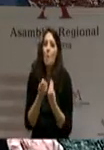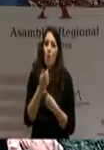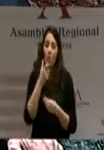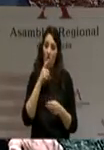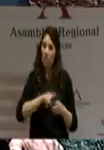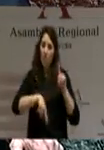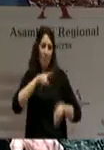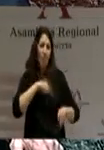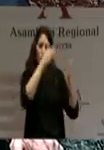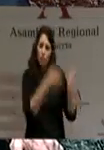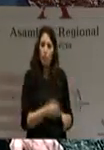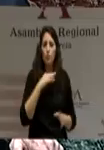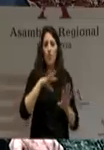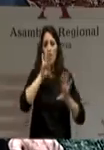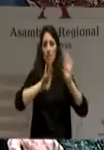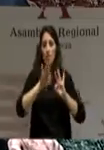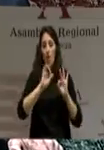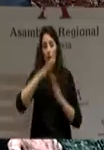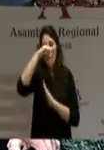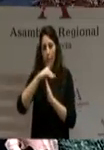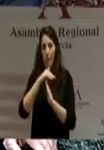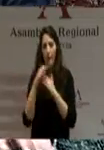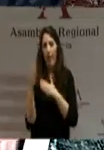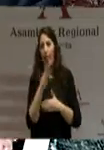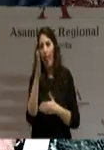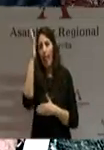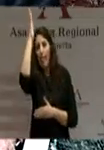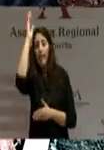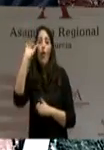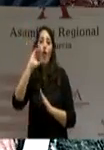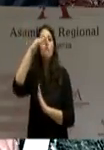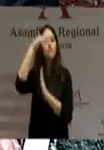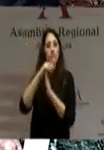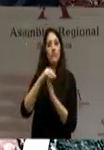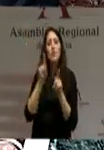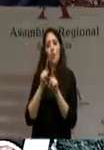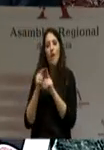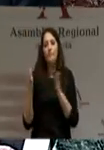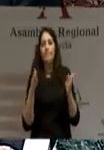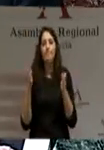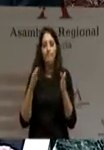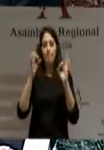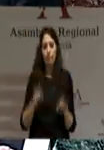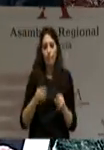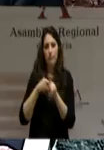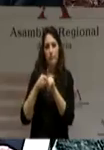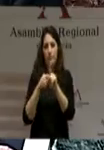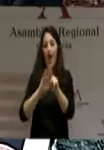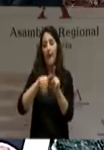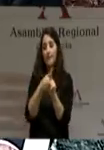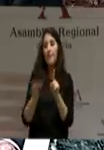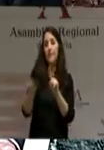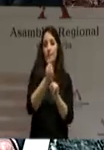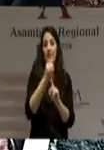o parálisis y barco a la deriva o autocrítica y rectificación del timón de mando. No espere ningún milagro, señor